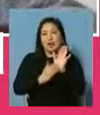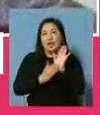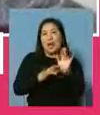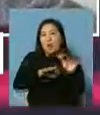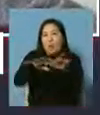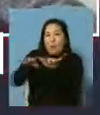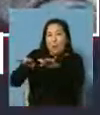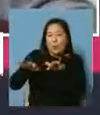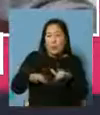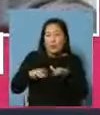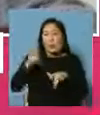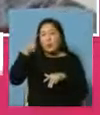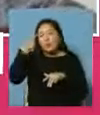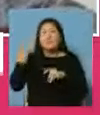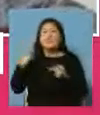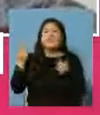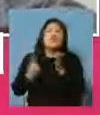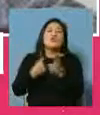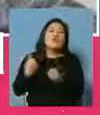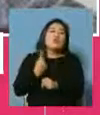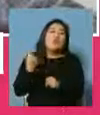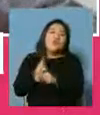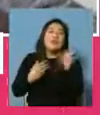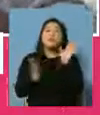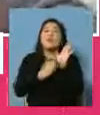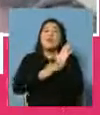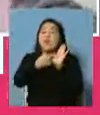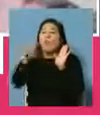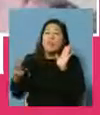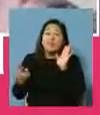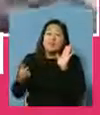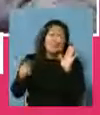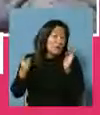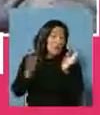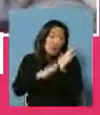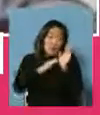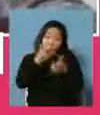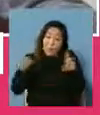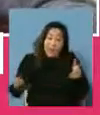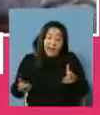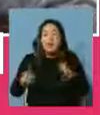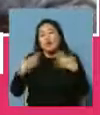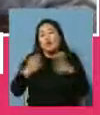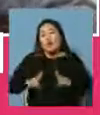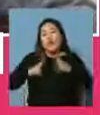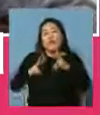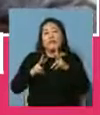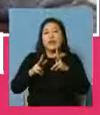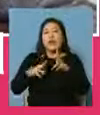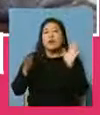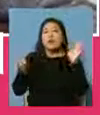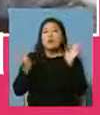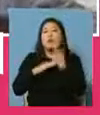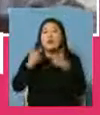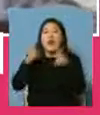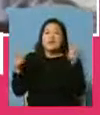son fáciles porque son incomprobables. Entonces, como son incomprobables, yo lo que puedo decir es no hay evidencia de